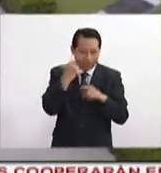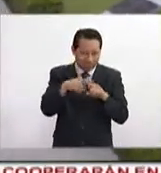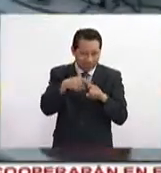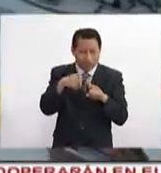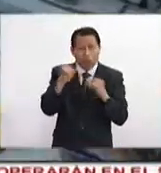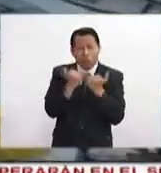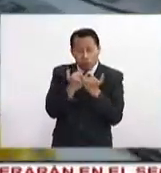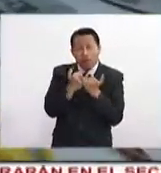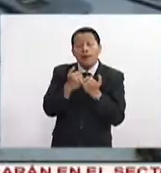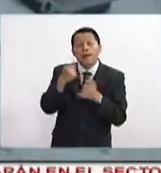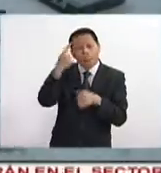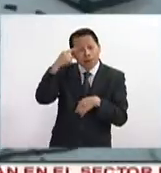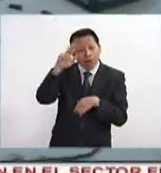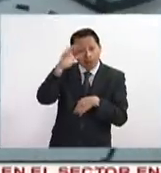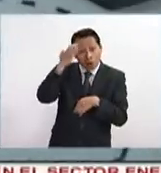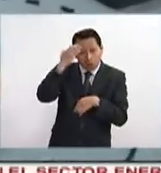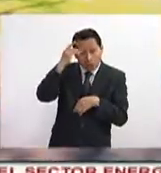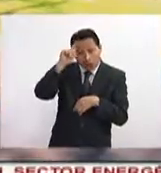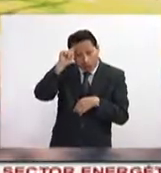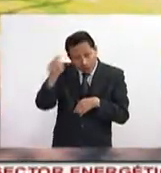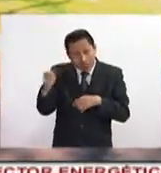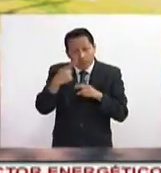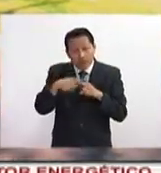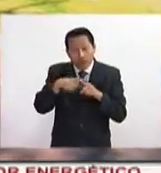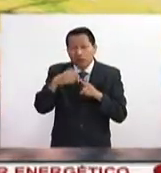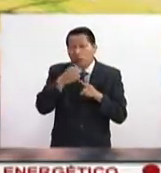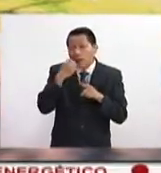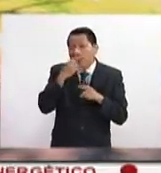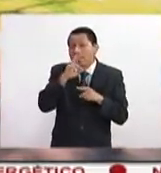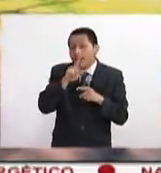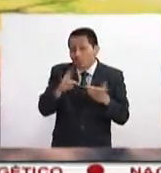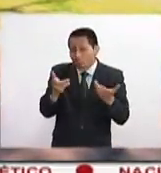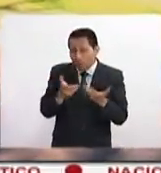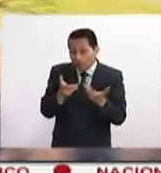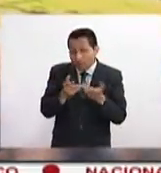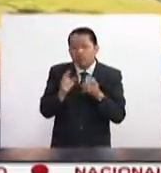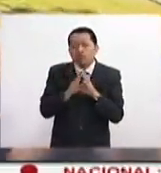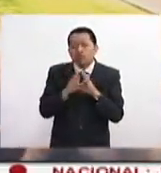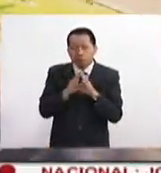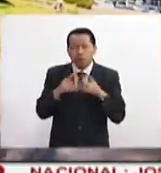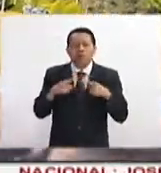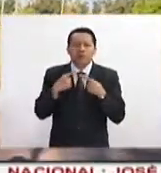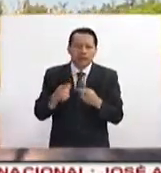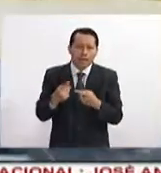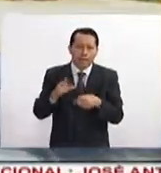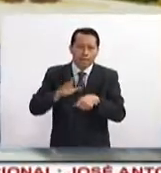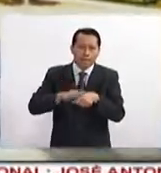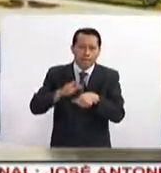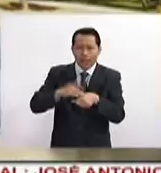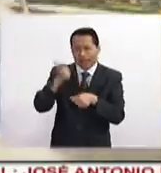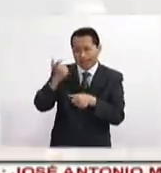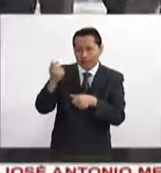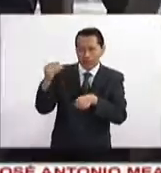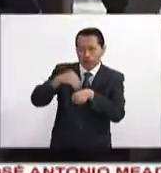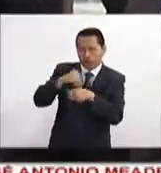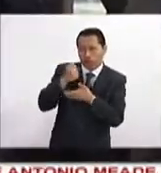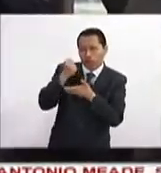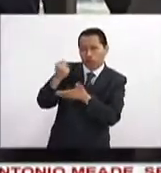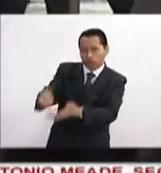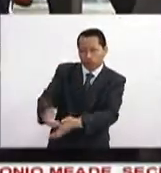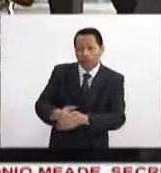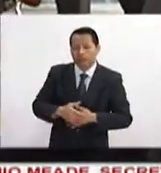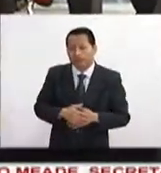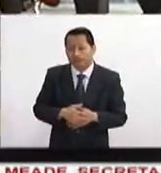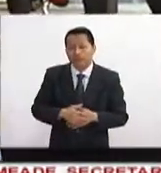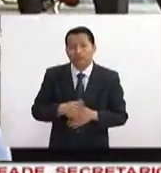el mérito y la excelencia, aquellas escuelas que adopten mejores prácticas recibirán recursos extraordinarios.